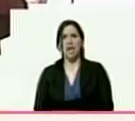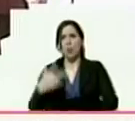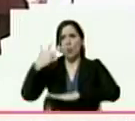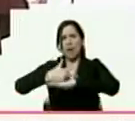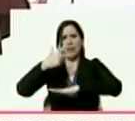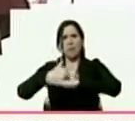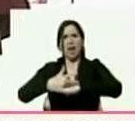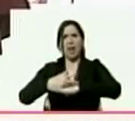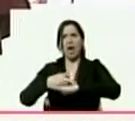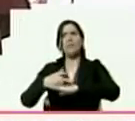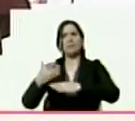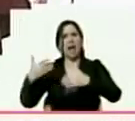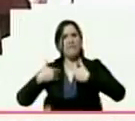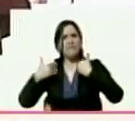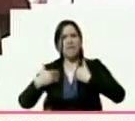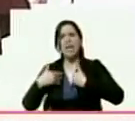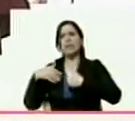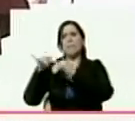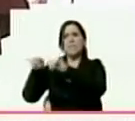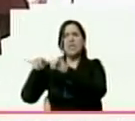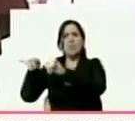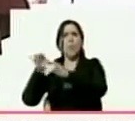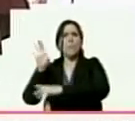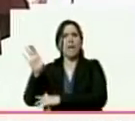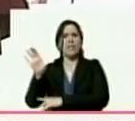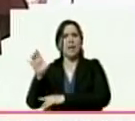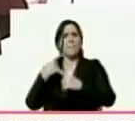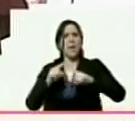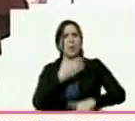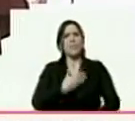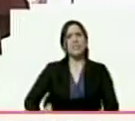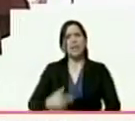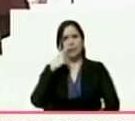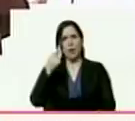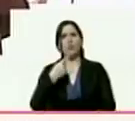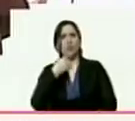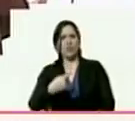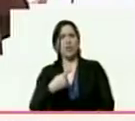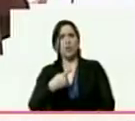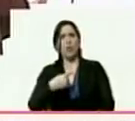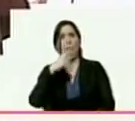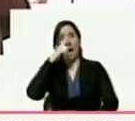Nicolás Maduro ha dicho que este es el año del relanzamiento de Petrocaribe.